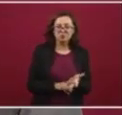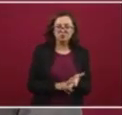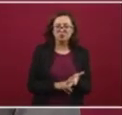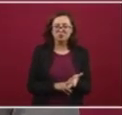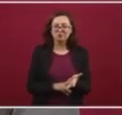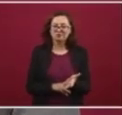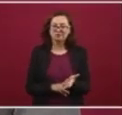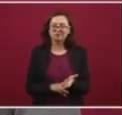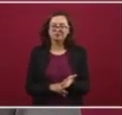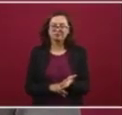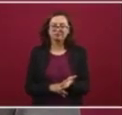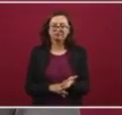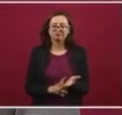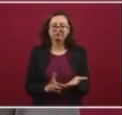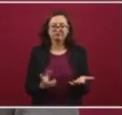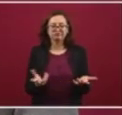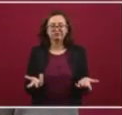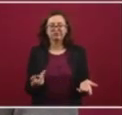no dejan